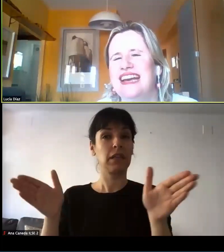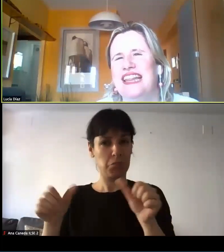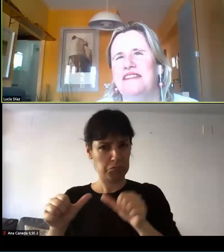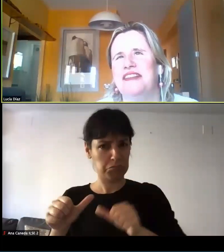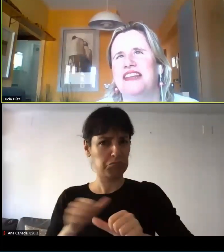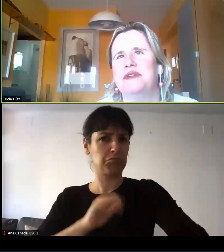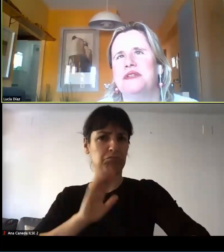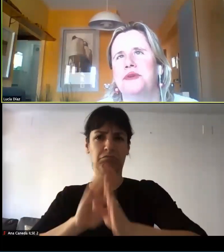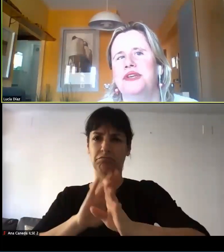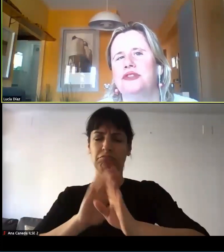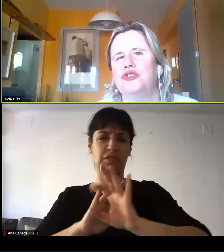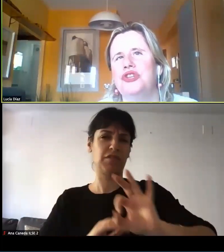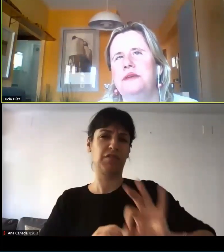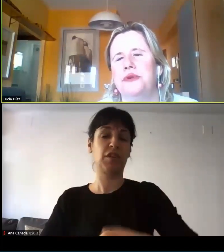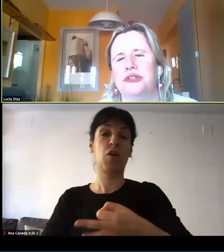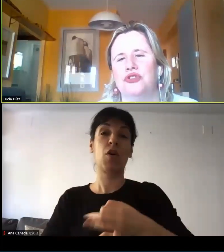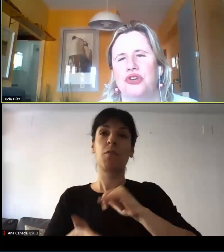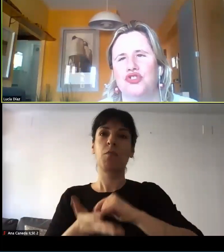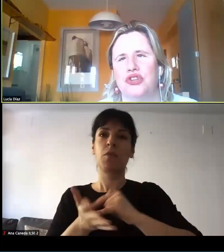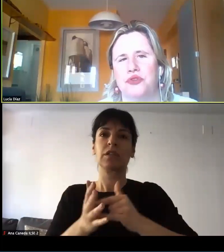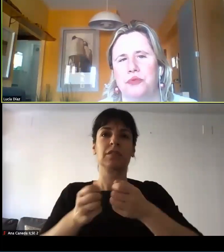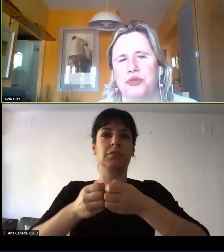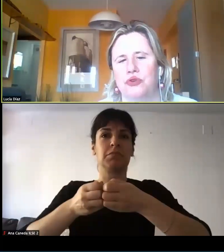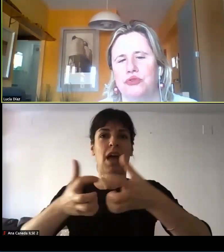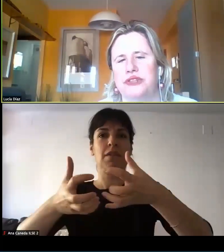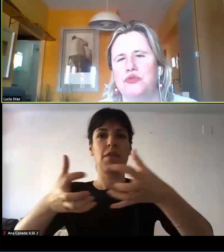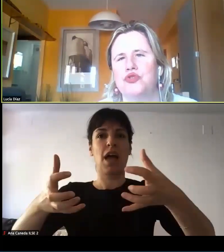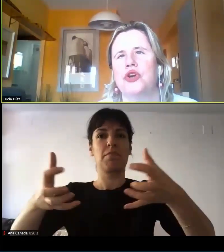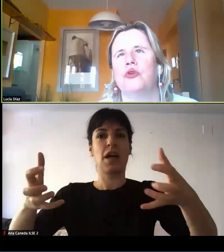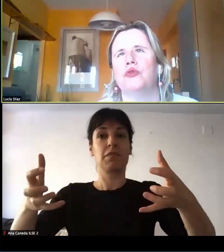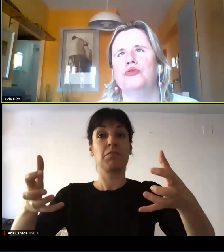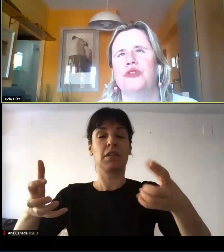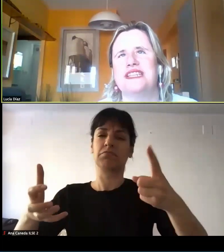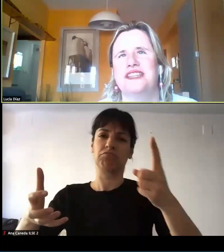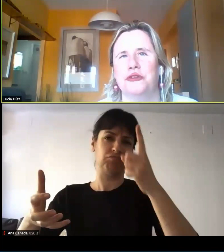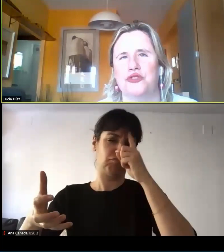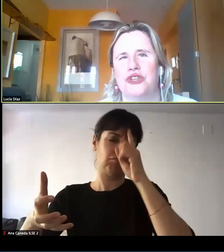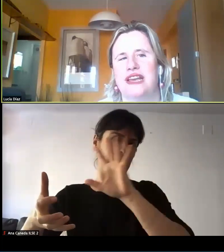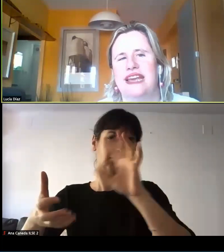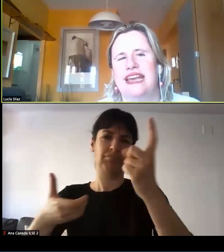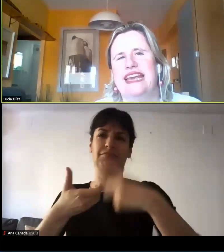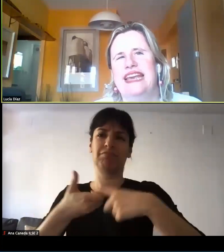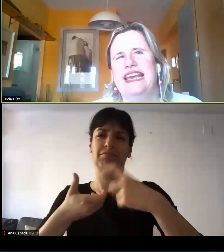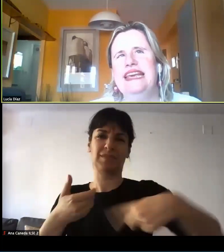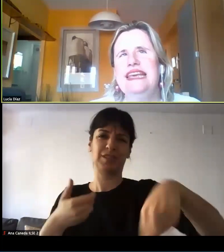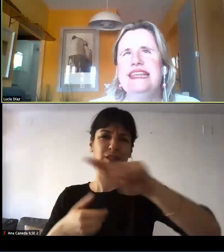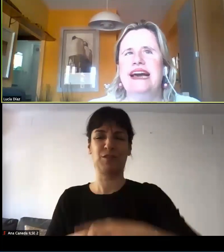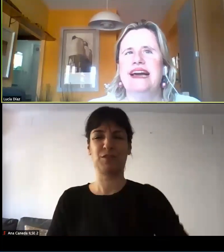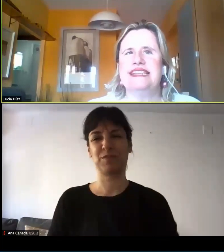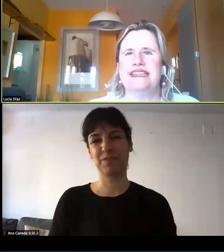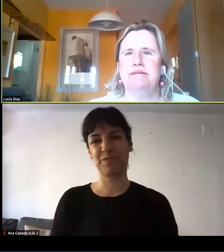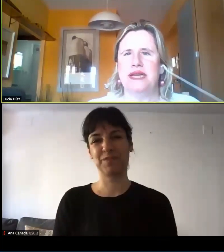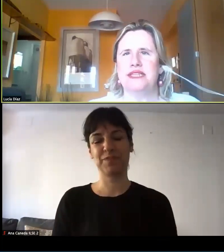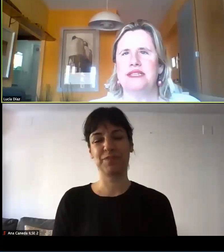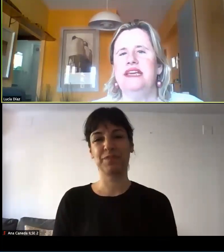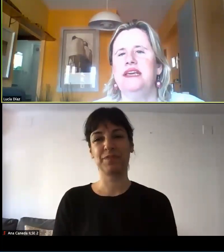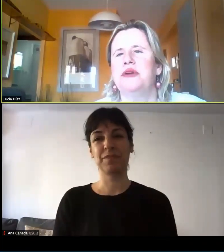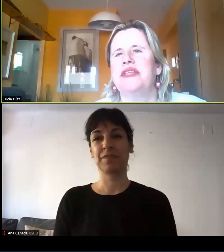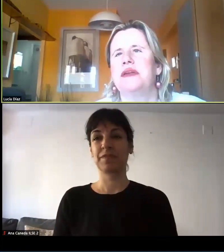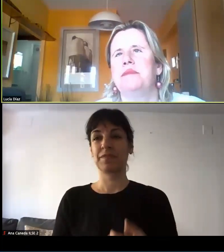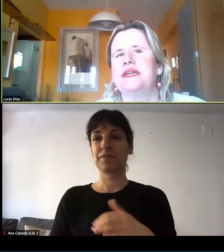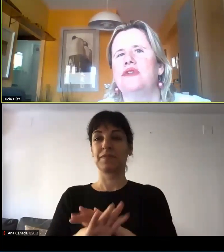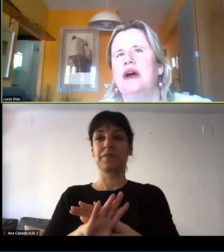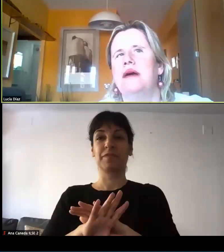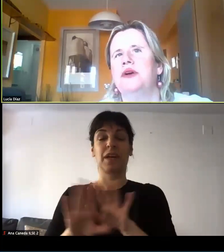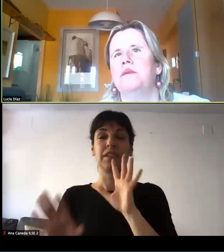adelante, cada vez habrá más proyectos y proyectos en los que, por supuesto, contamos con todas y todos. Y ya, sin más, voy